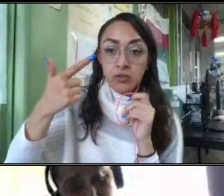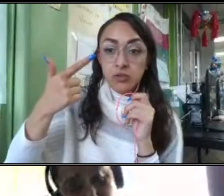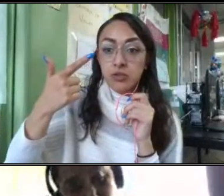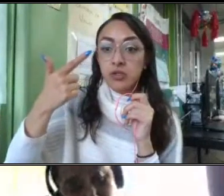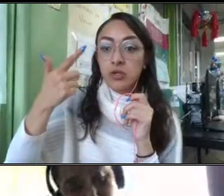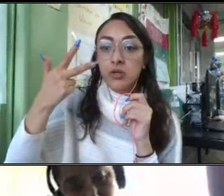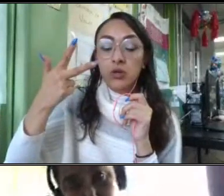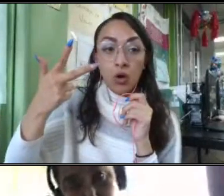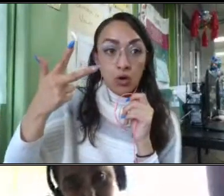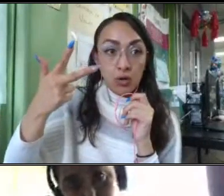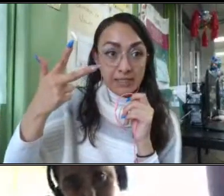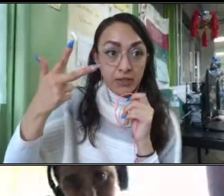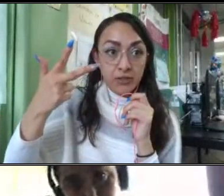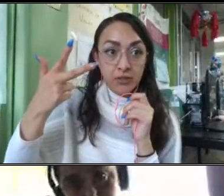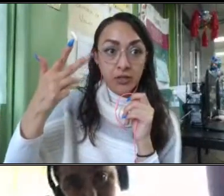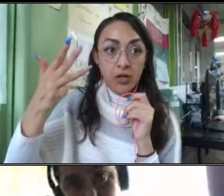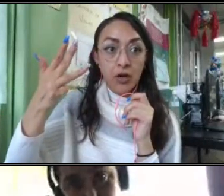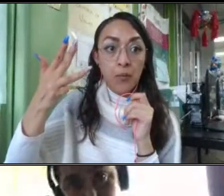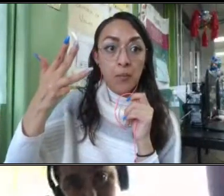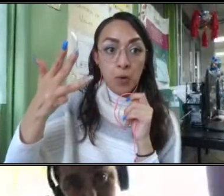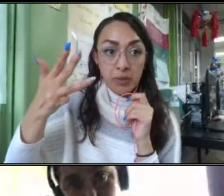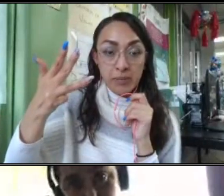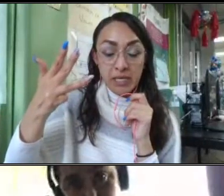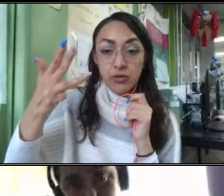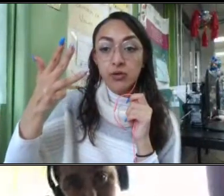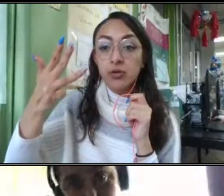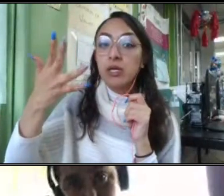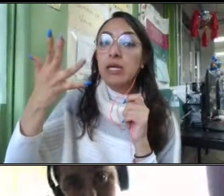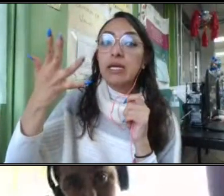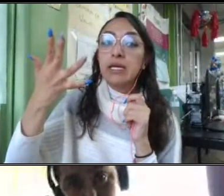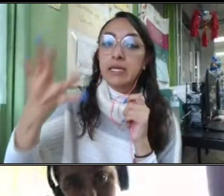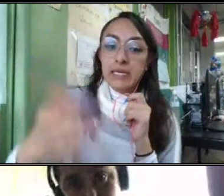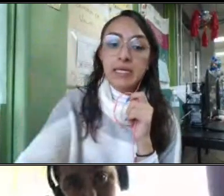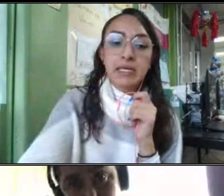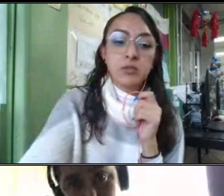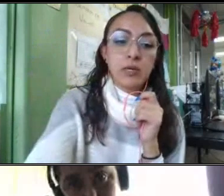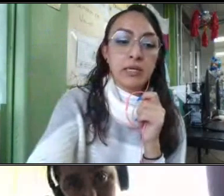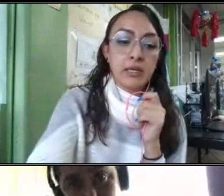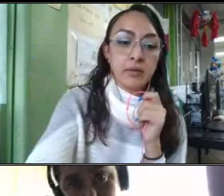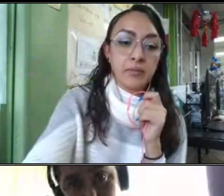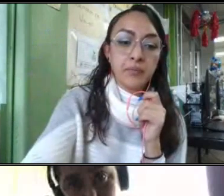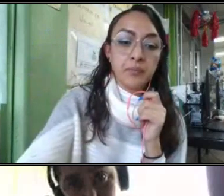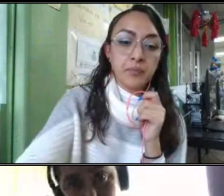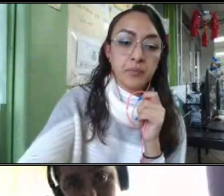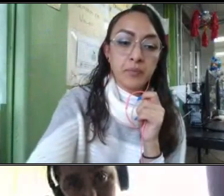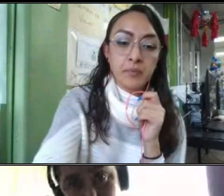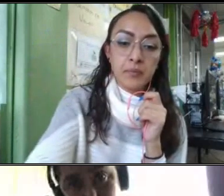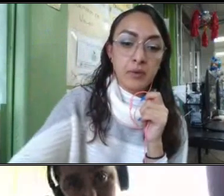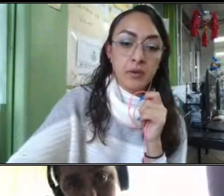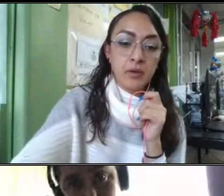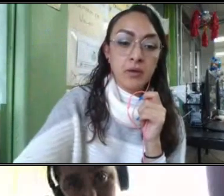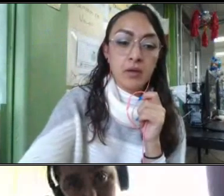orientación, colocación, movimiento y gestualidad.